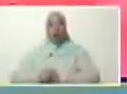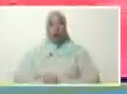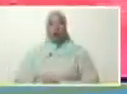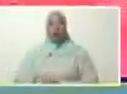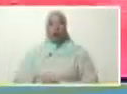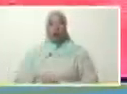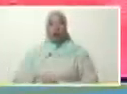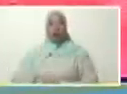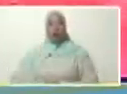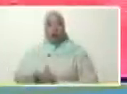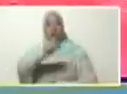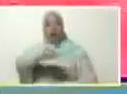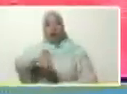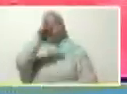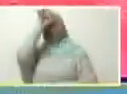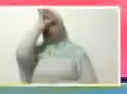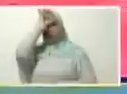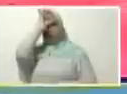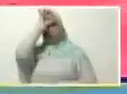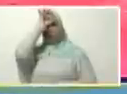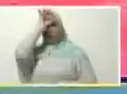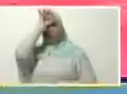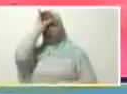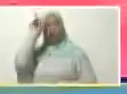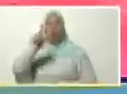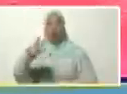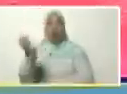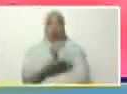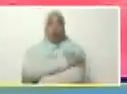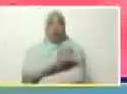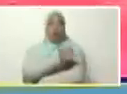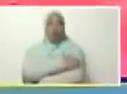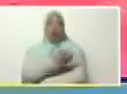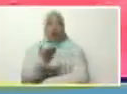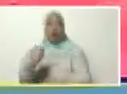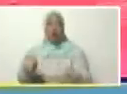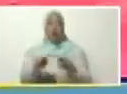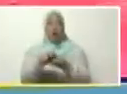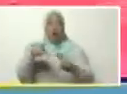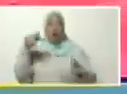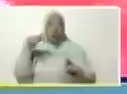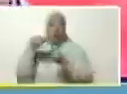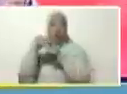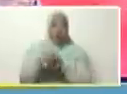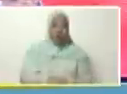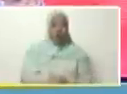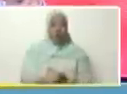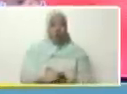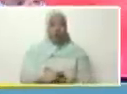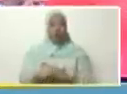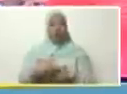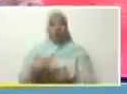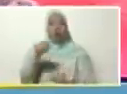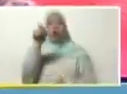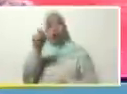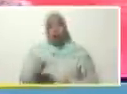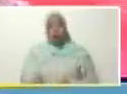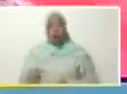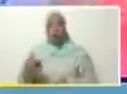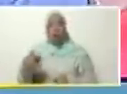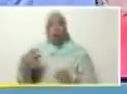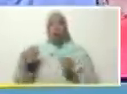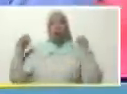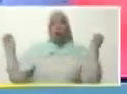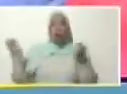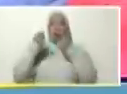un desconocido, también criminal, ataca a una manifestación que tenía